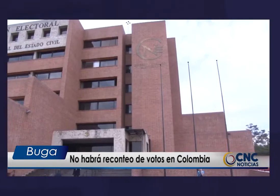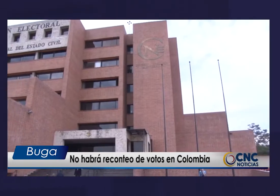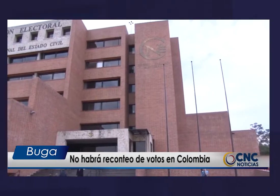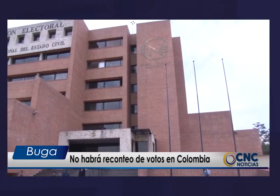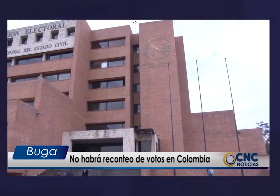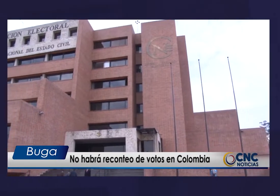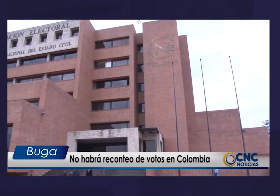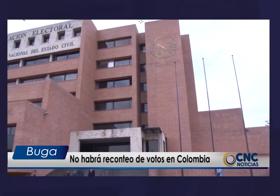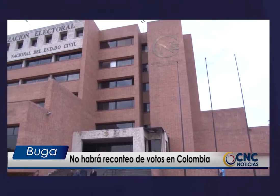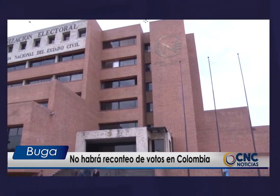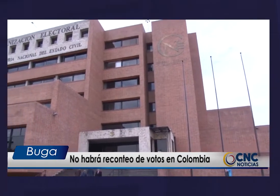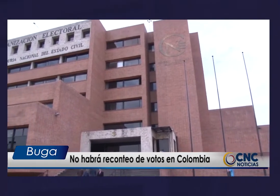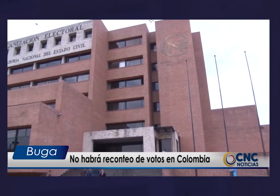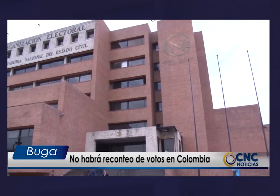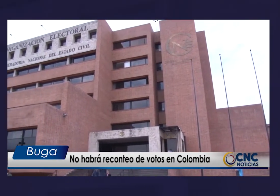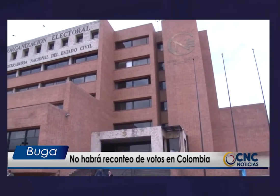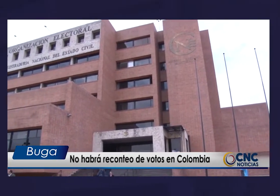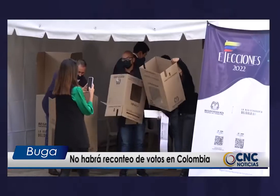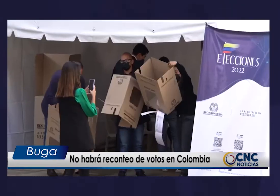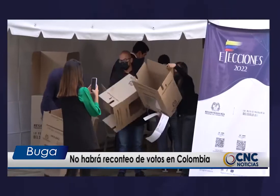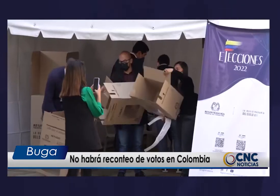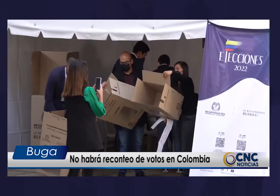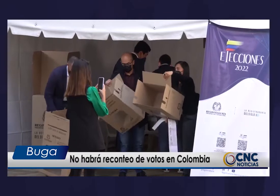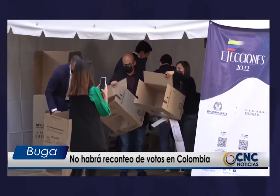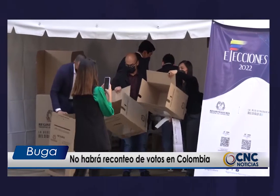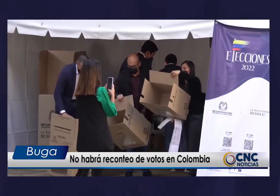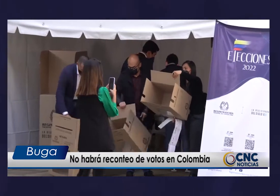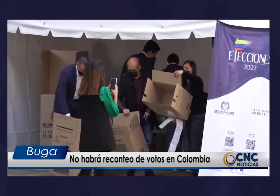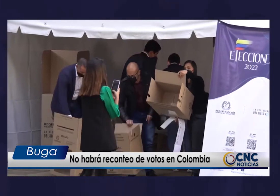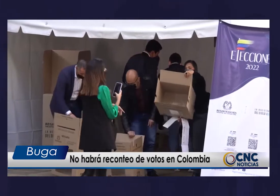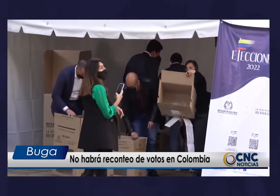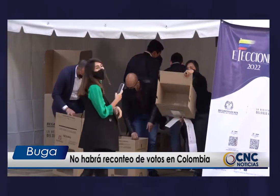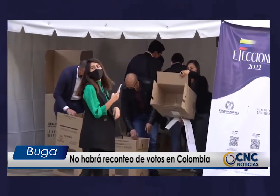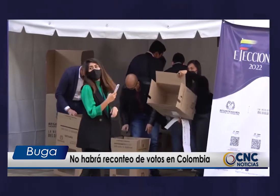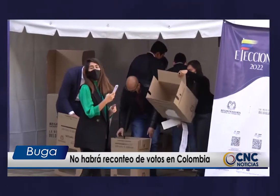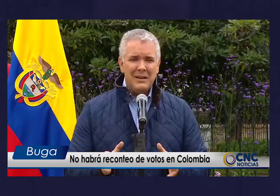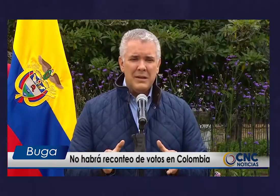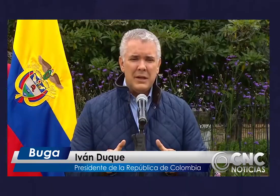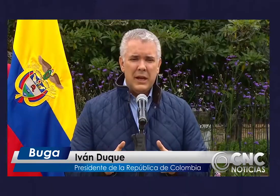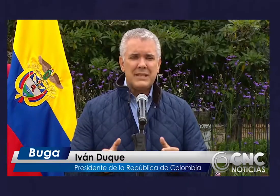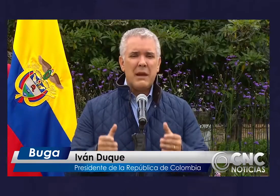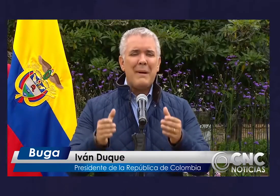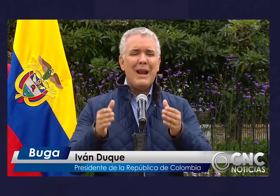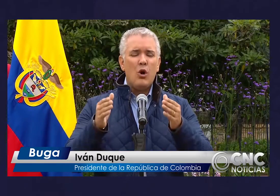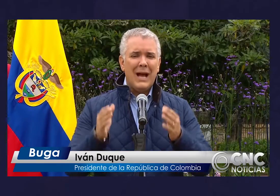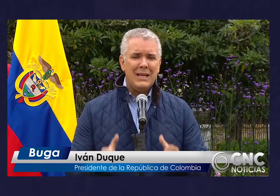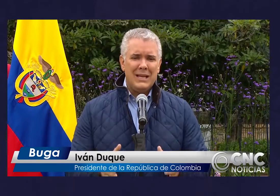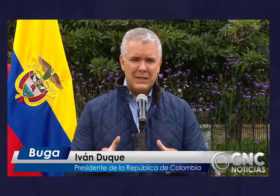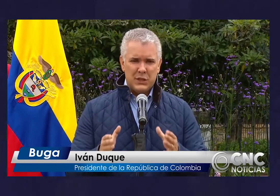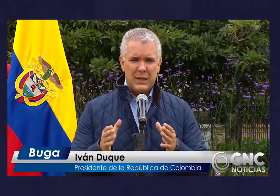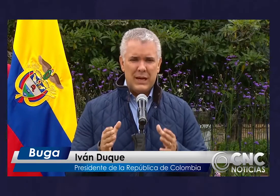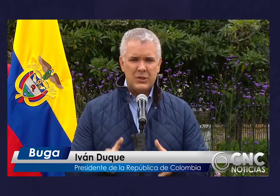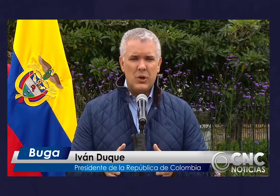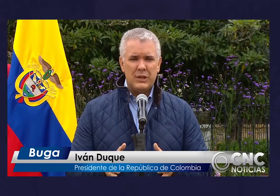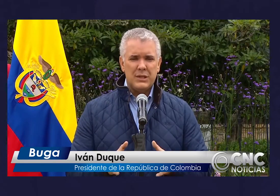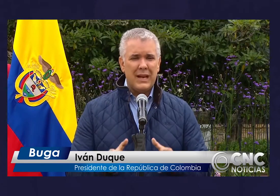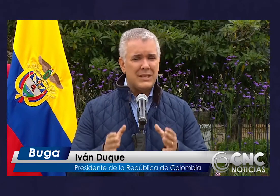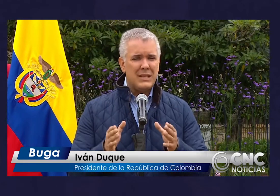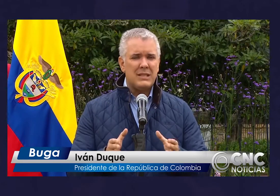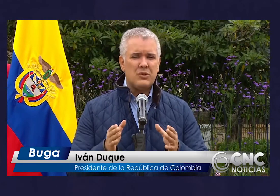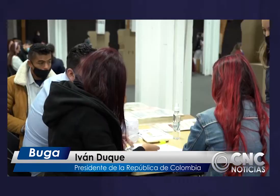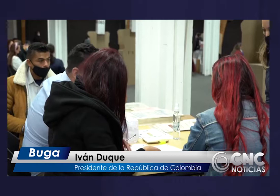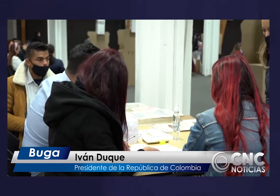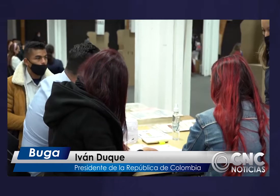si hay reconteo de votos a Senado, como lo solicitó el presidente Iván Duque. La idea es que, valoradas las explicaciones